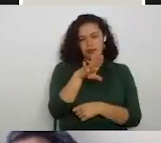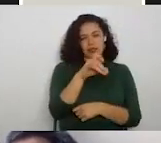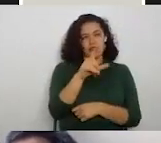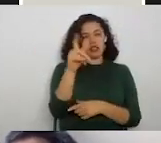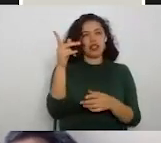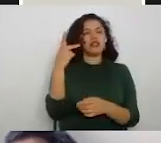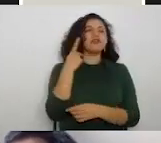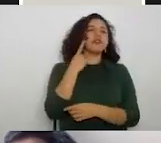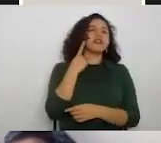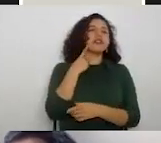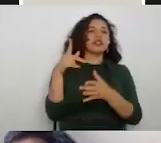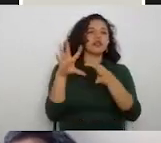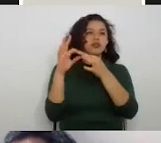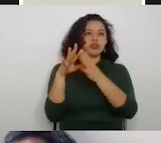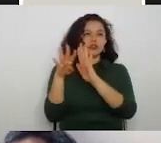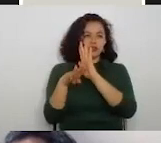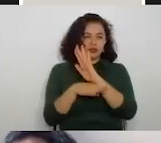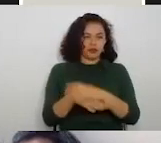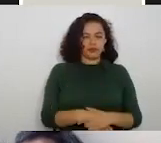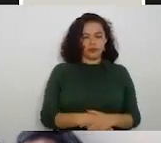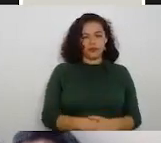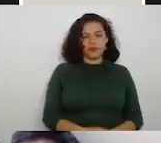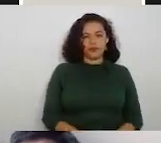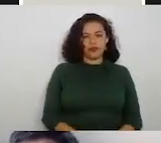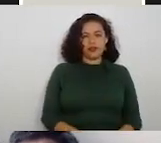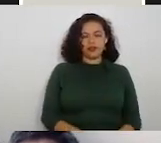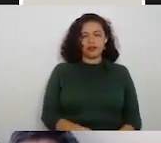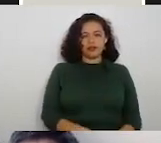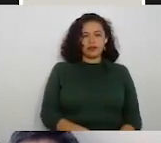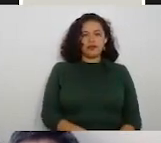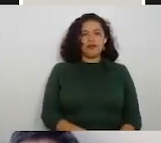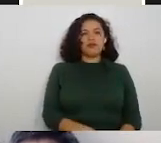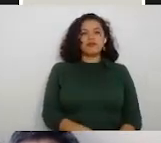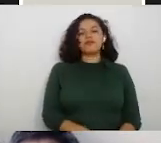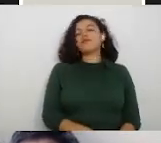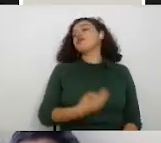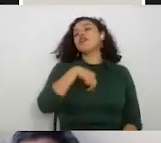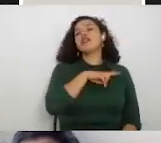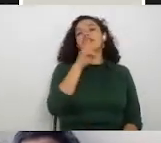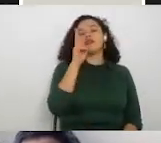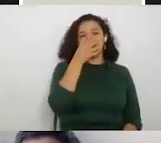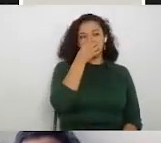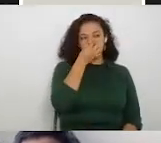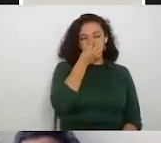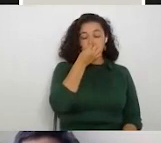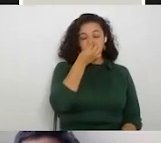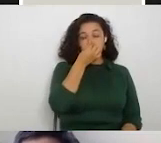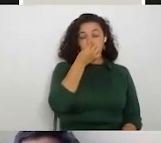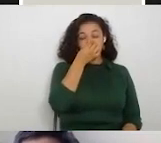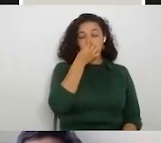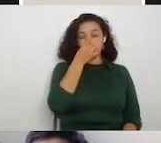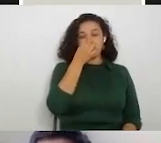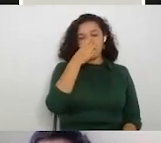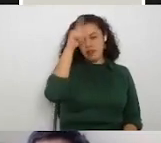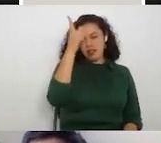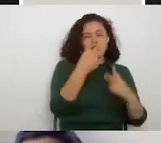en este caso, de políticas y procedimientos, ¿sí? Y que, como vemos aquí, podemos tener algo tan sencillo como una